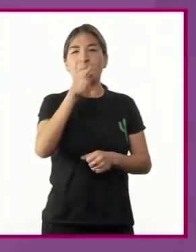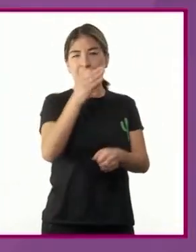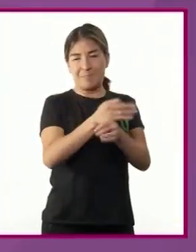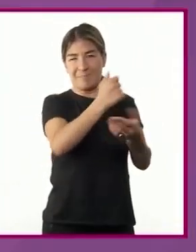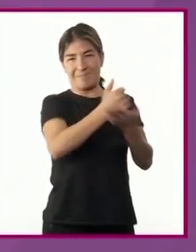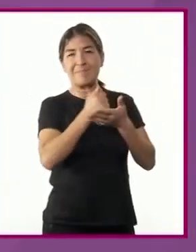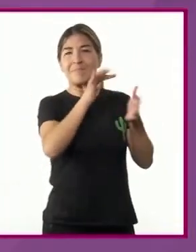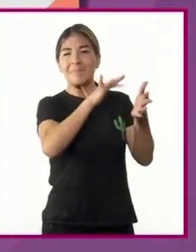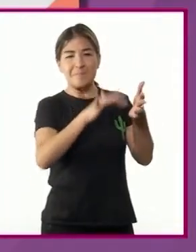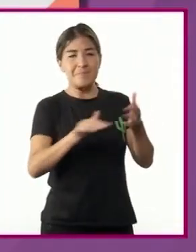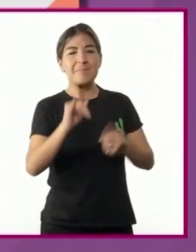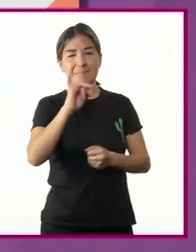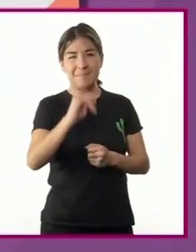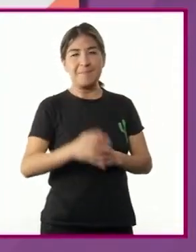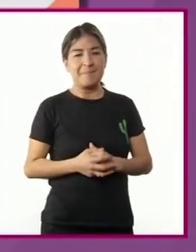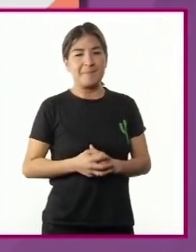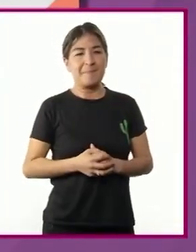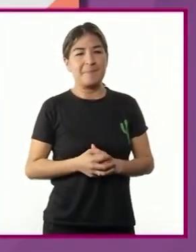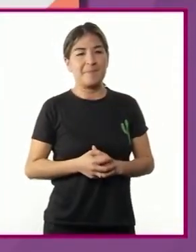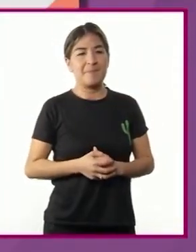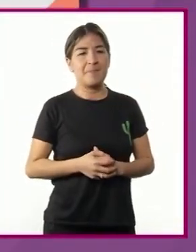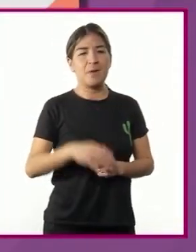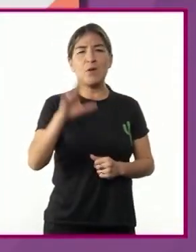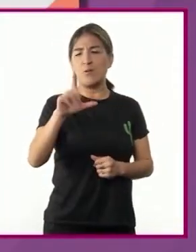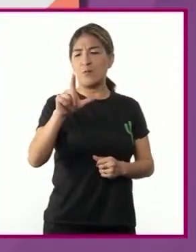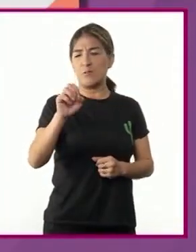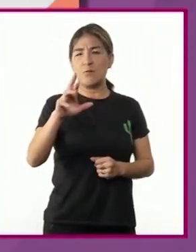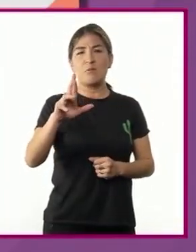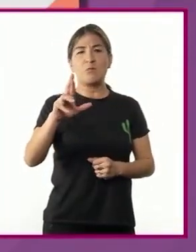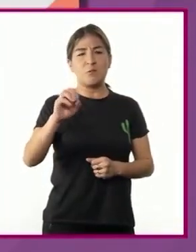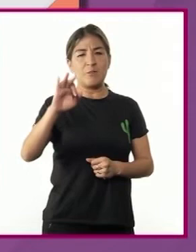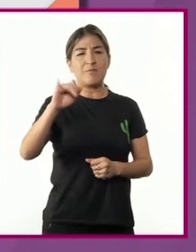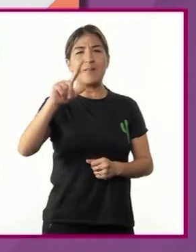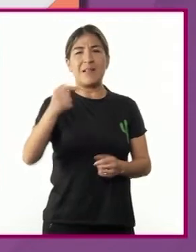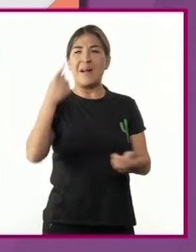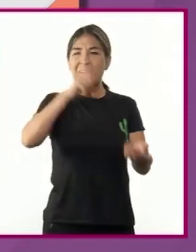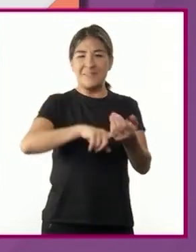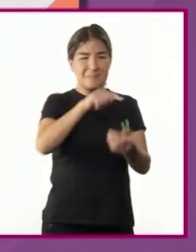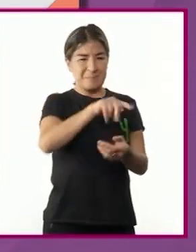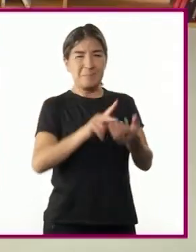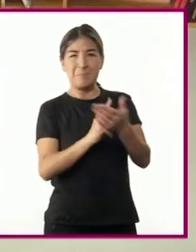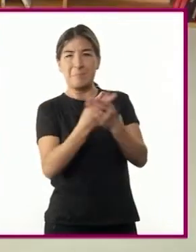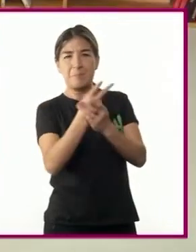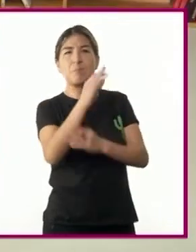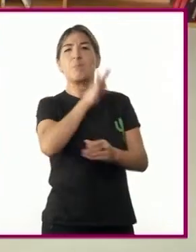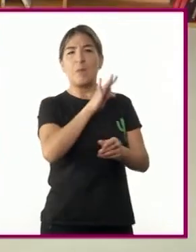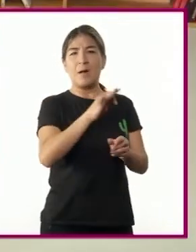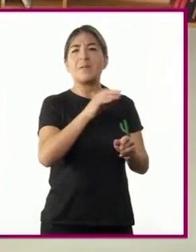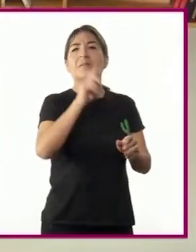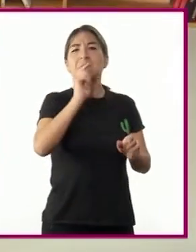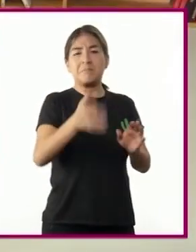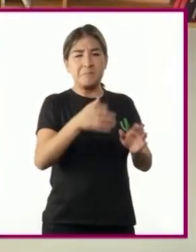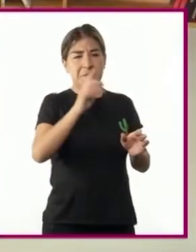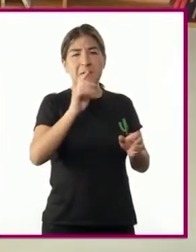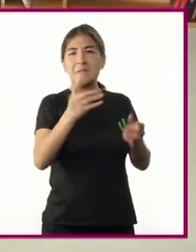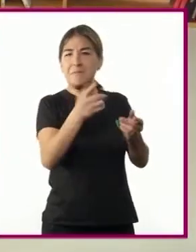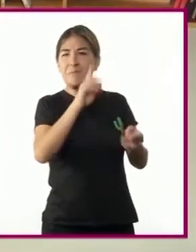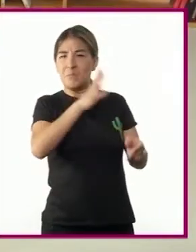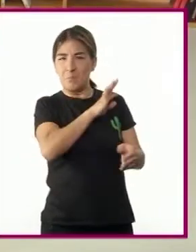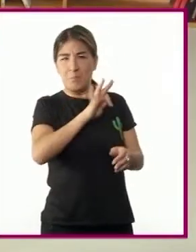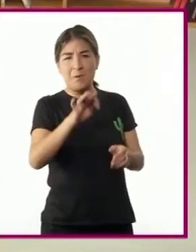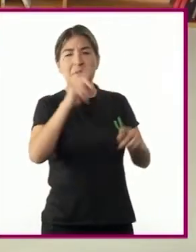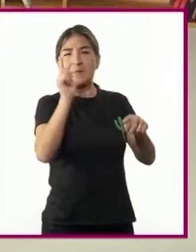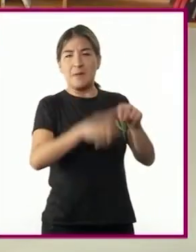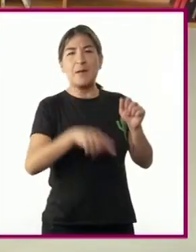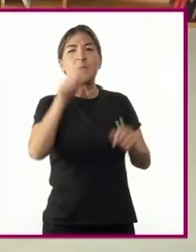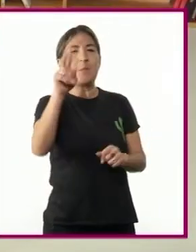lectura? Claro que sí. La clorofila que se encuentra en las plantas puede extraerse. Vamos a ver si te acuerdas en qué